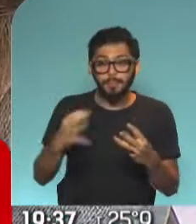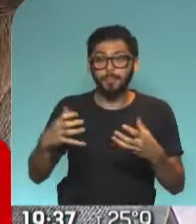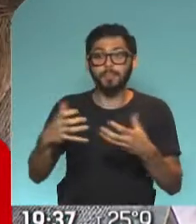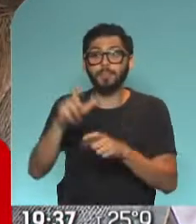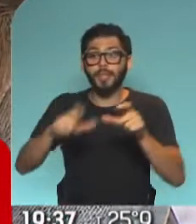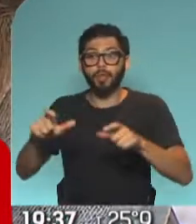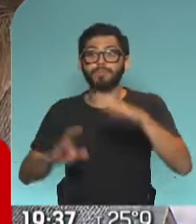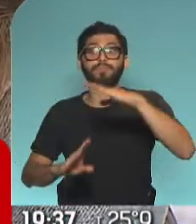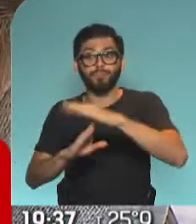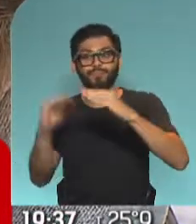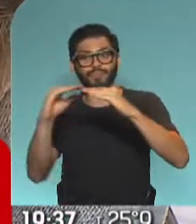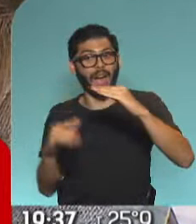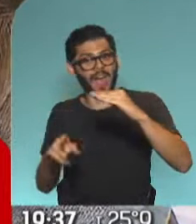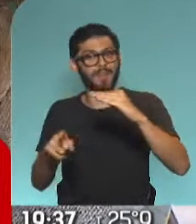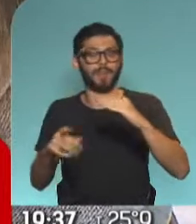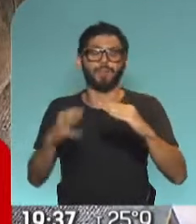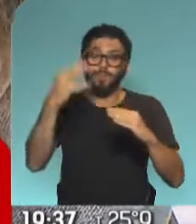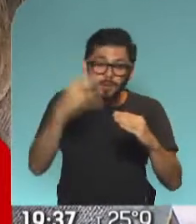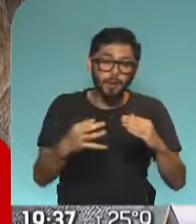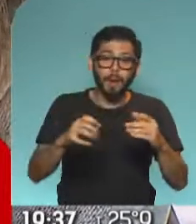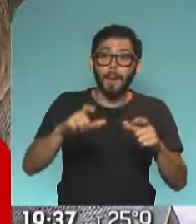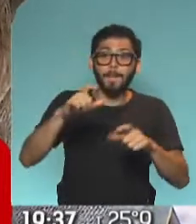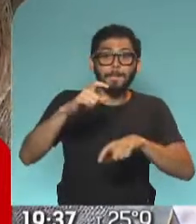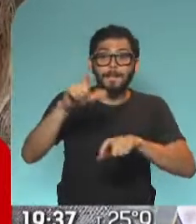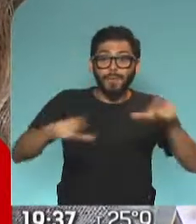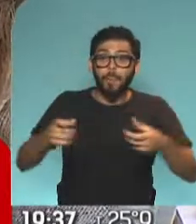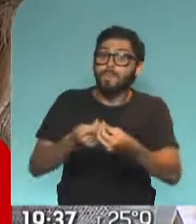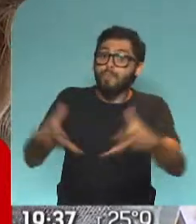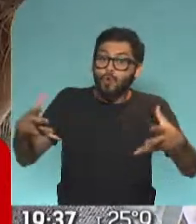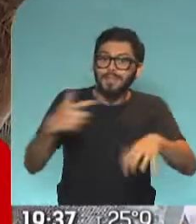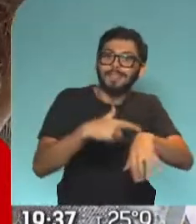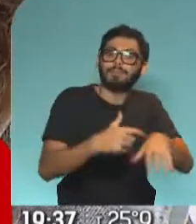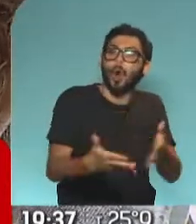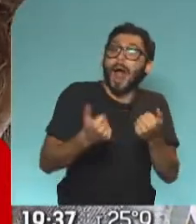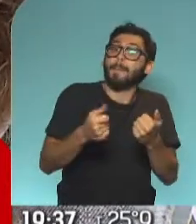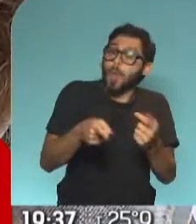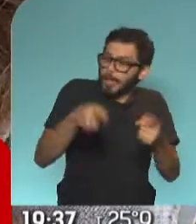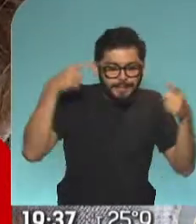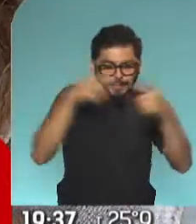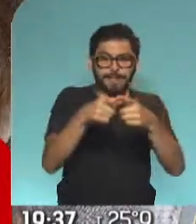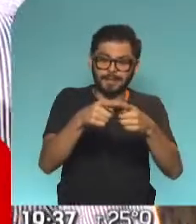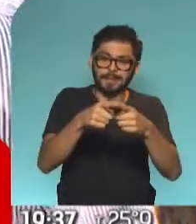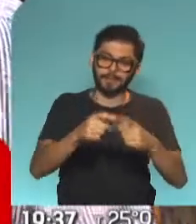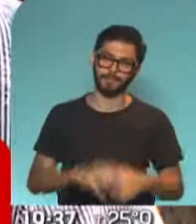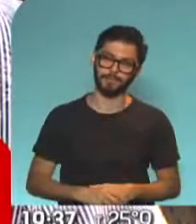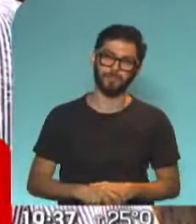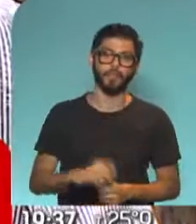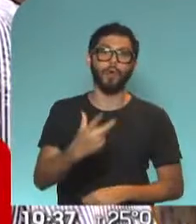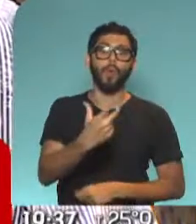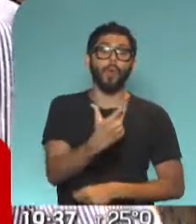es vacunar a la mayor cantidad de gente en el menor tiempo posible. Las vacunas recibidas a nivel